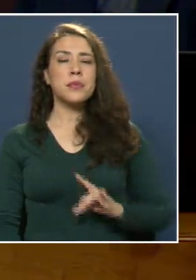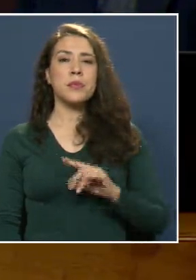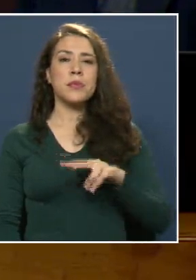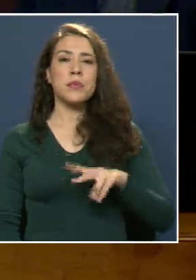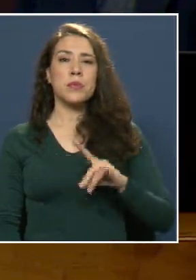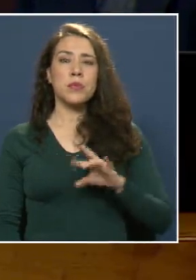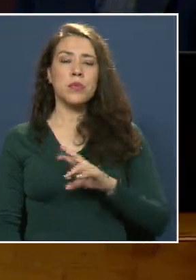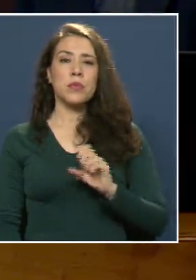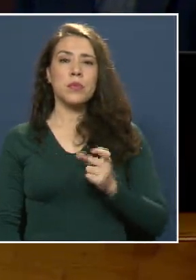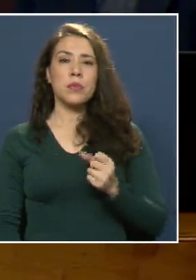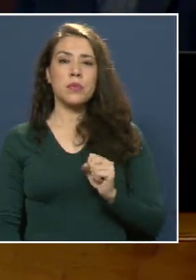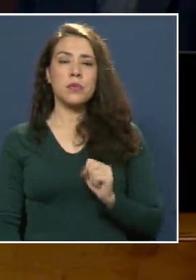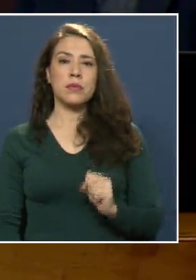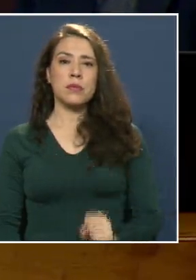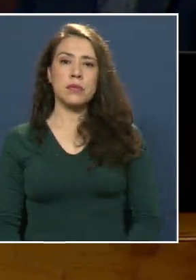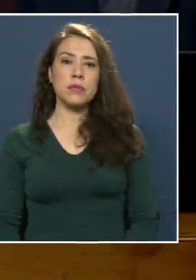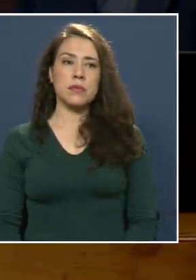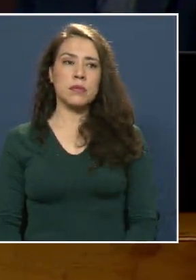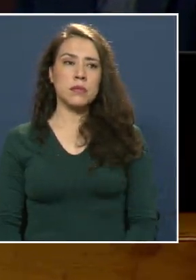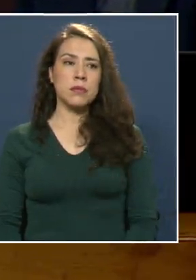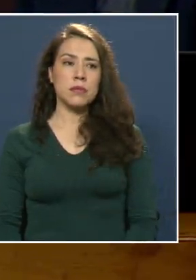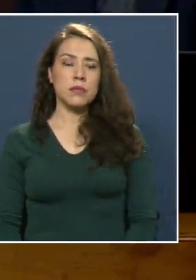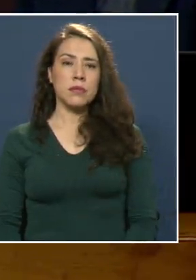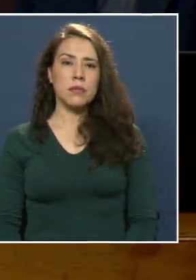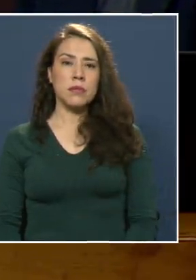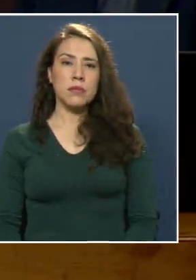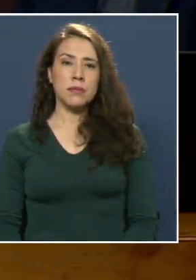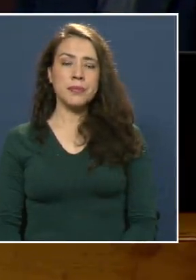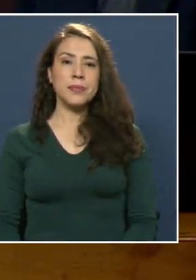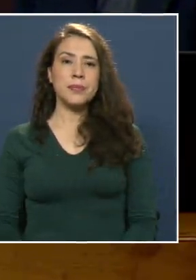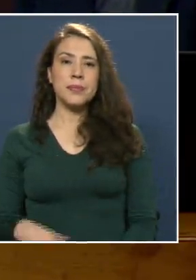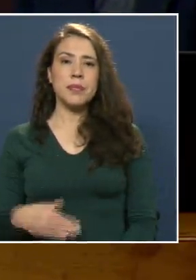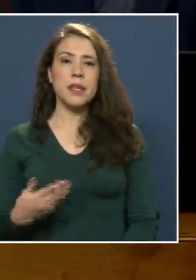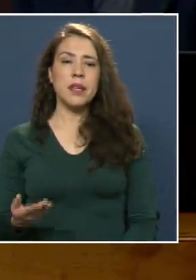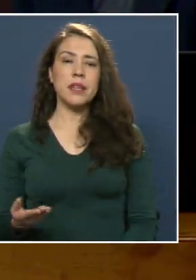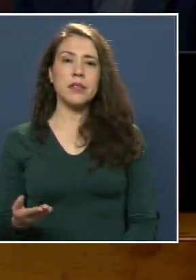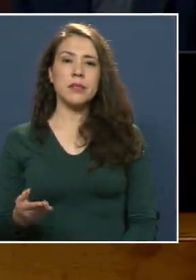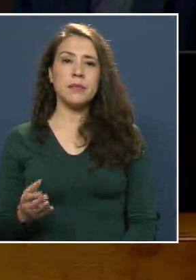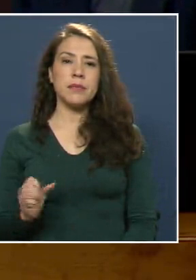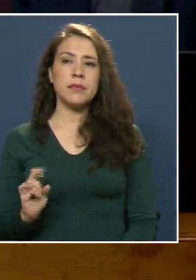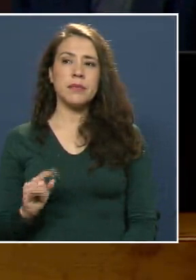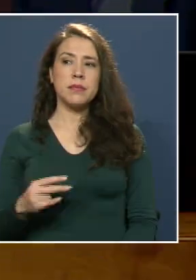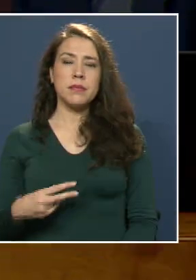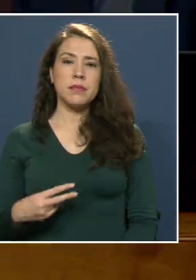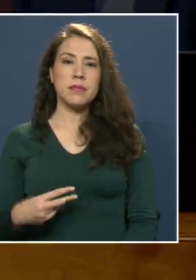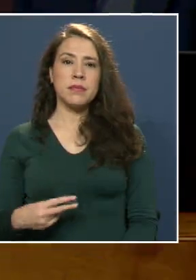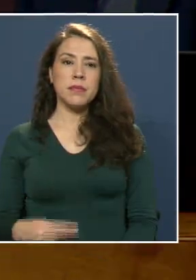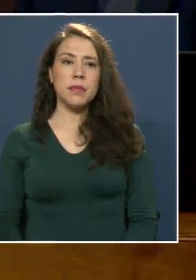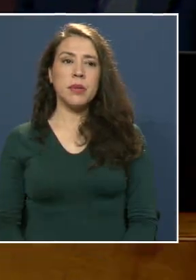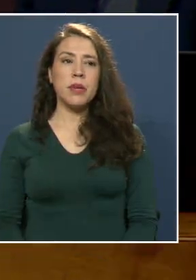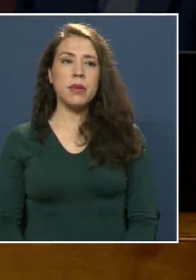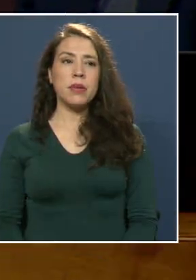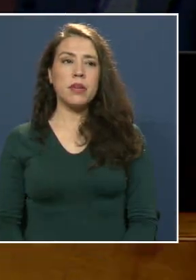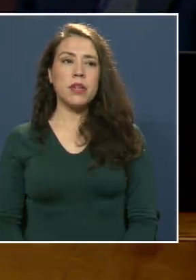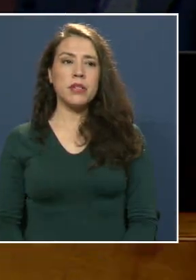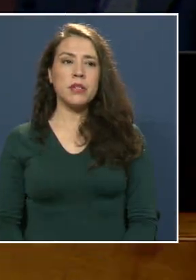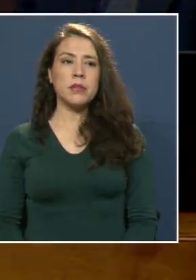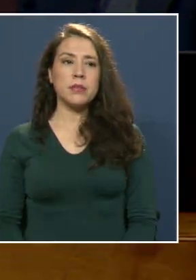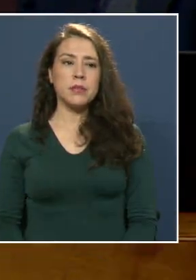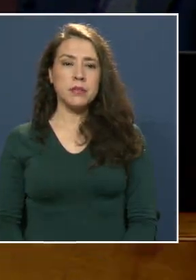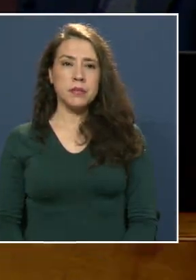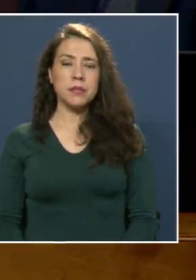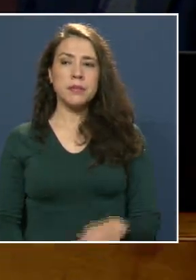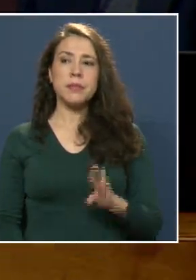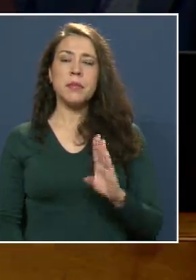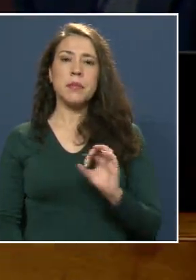Undurraga, posteriormente al honorable diputado don Pepe Aut y luego al honorable diputado don Gabriel